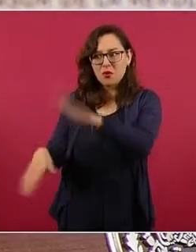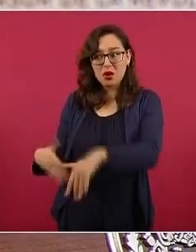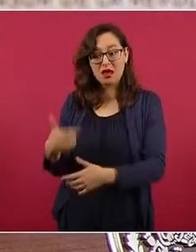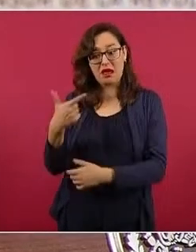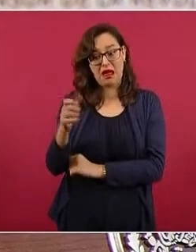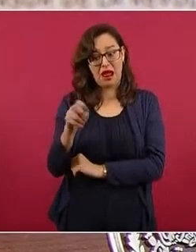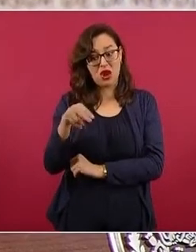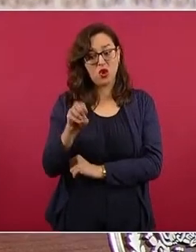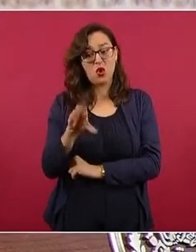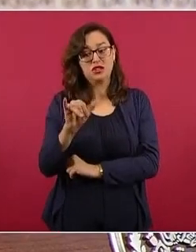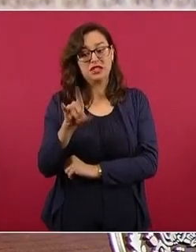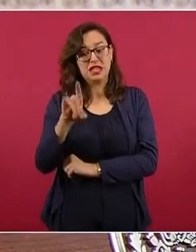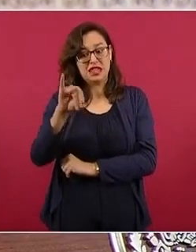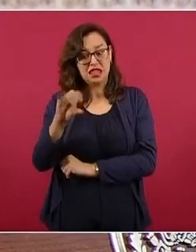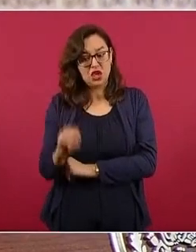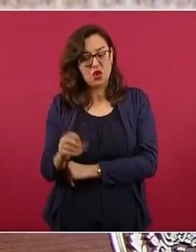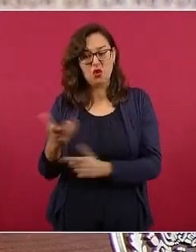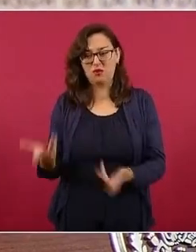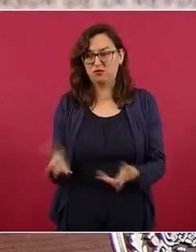de